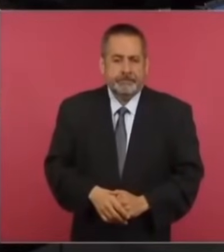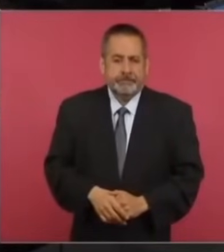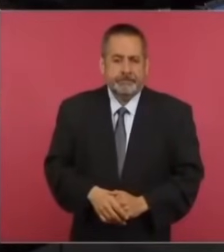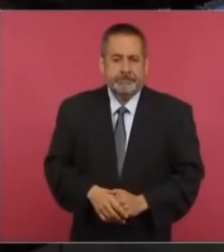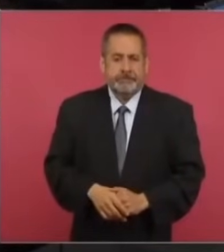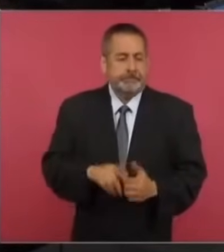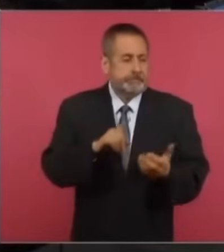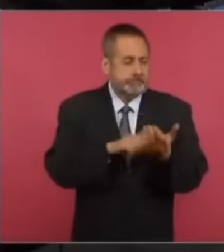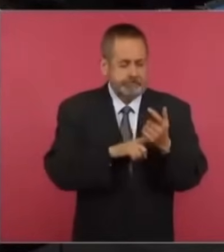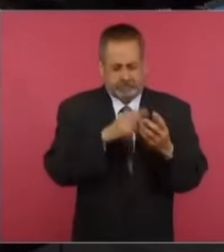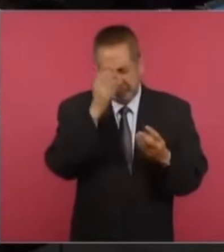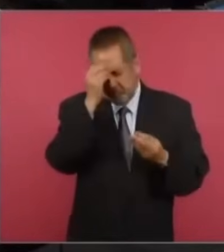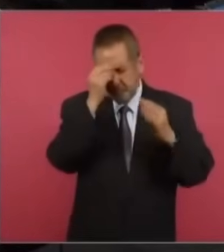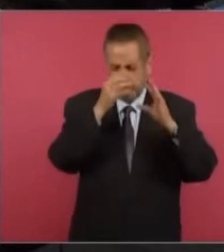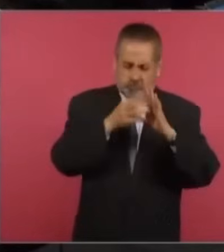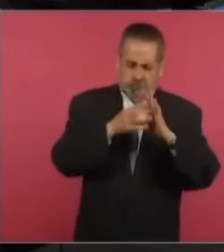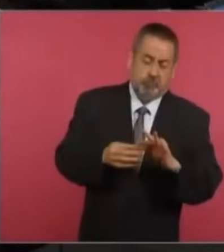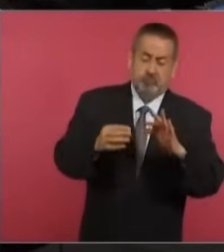hacen